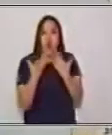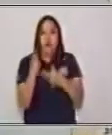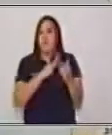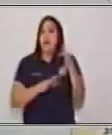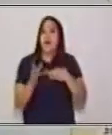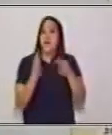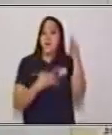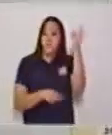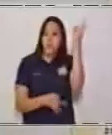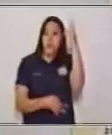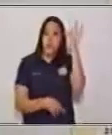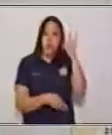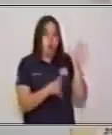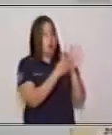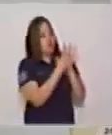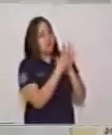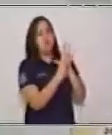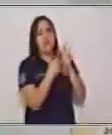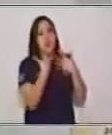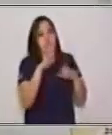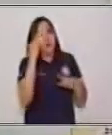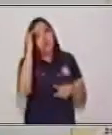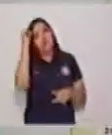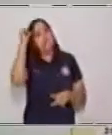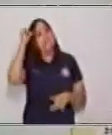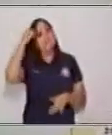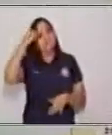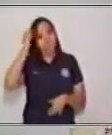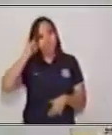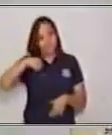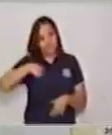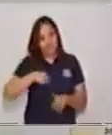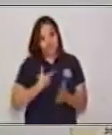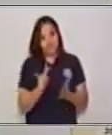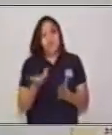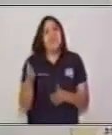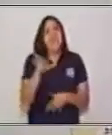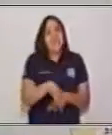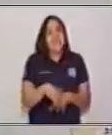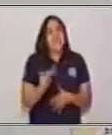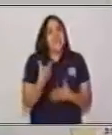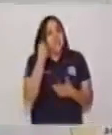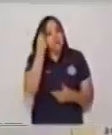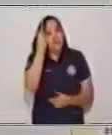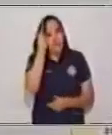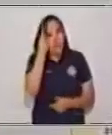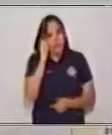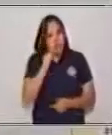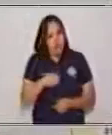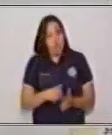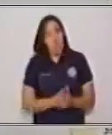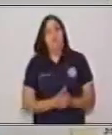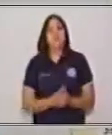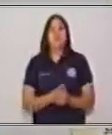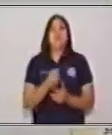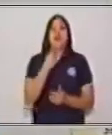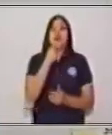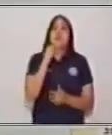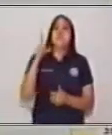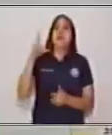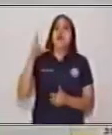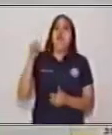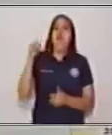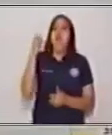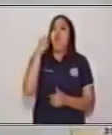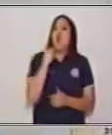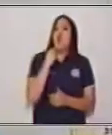las acciones que estamos realizando con el análisis de la oración para luego poderlo comprender. Los. Vamos